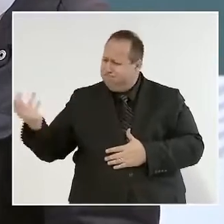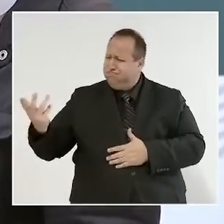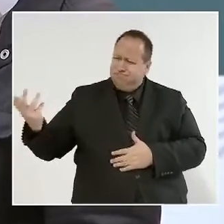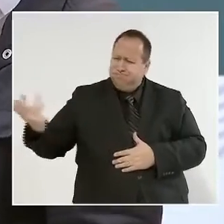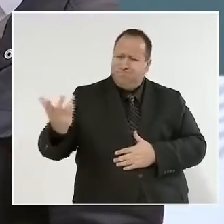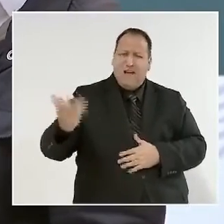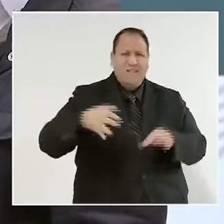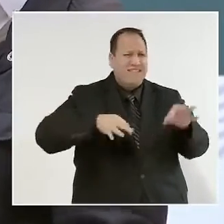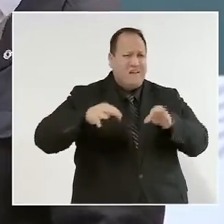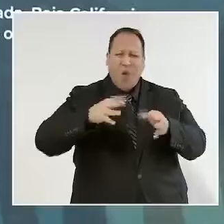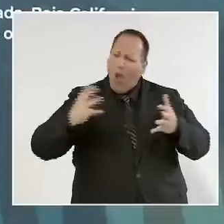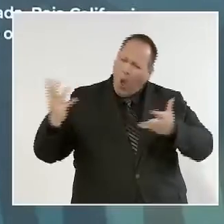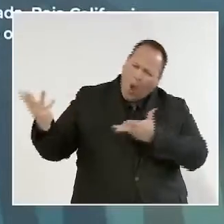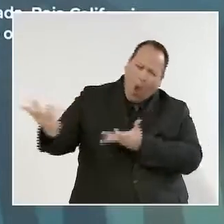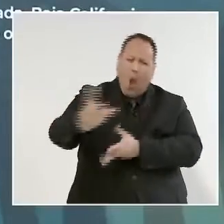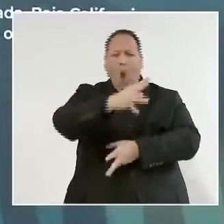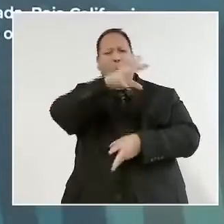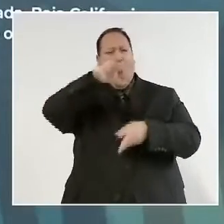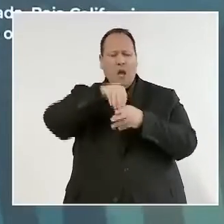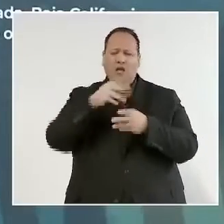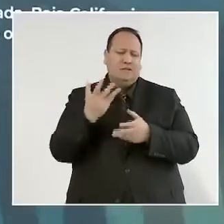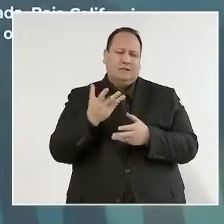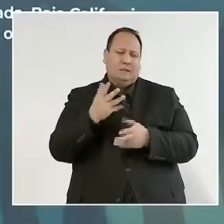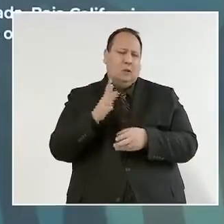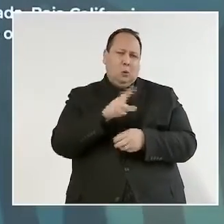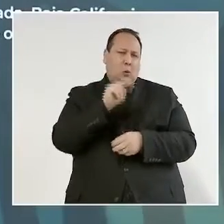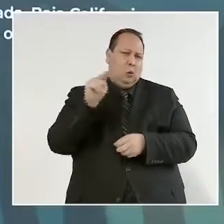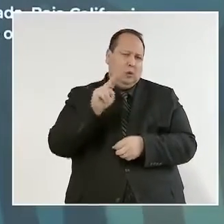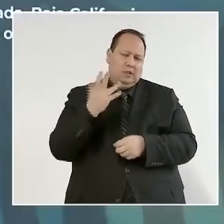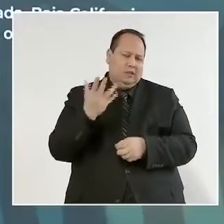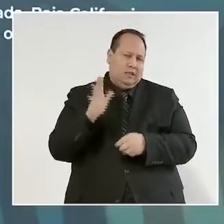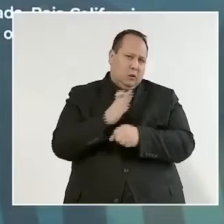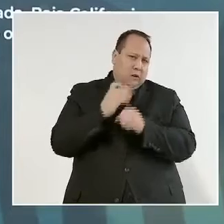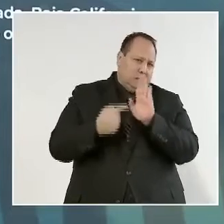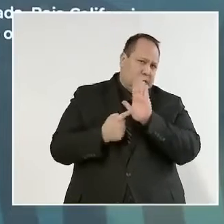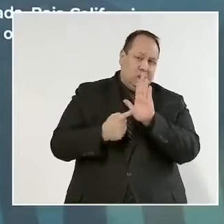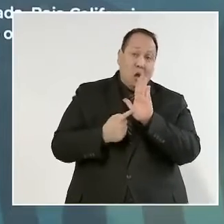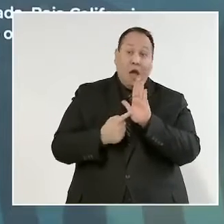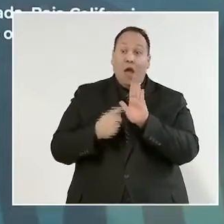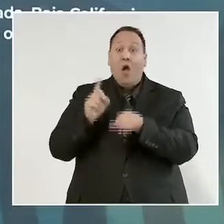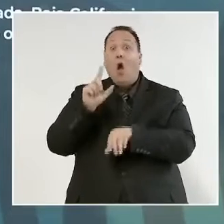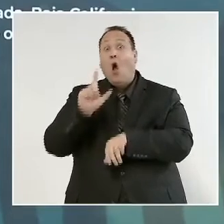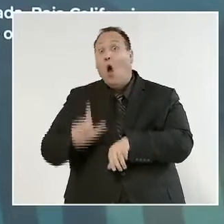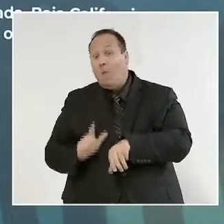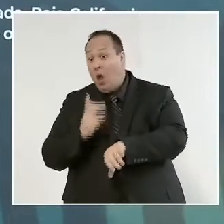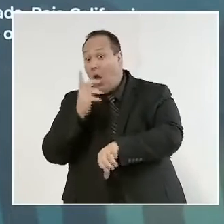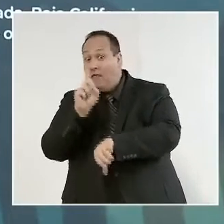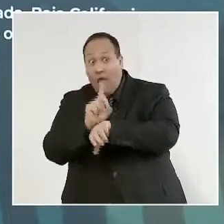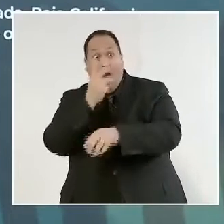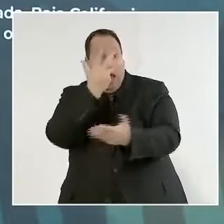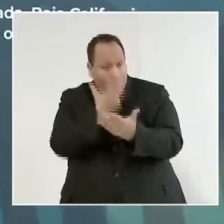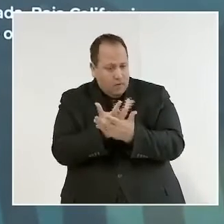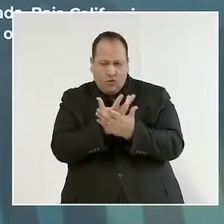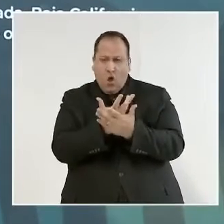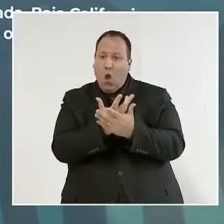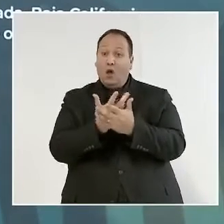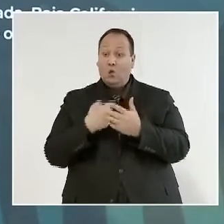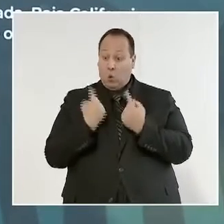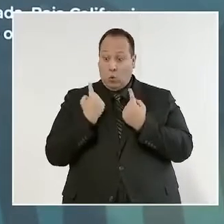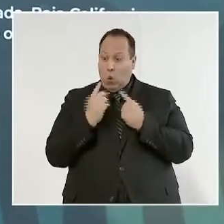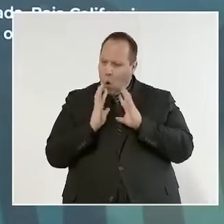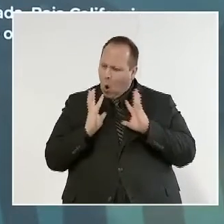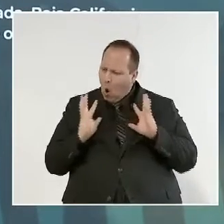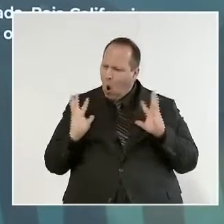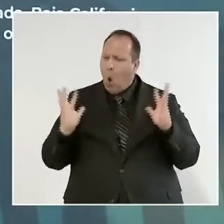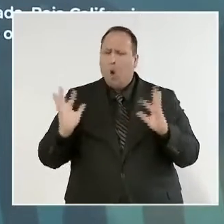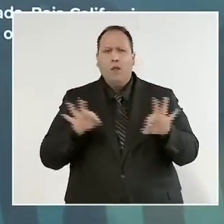demostrar todo el trabajo que se hizo. Fue un gobierno que nunca descansó un día, señor presidente. Y cuando digo el gobierno, digo todo mi gabinete.